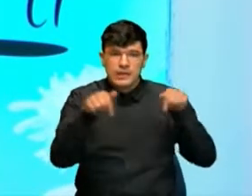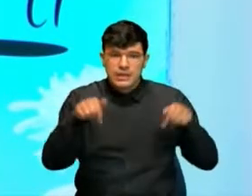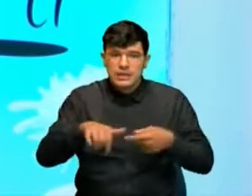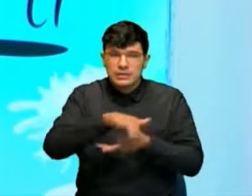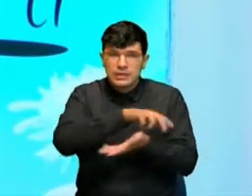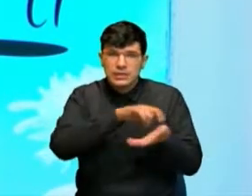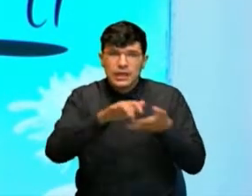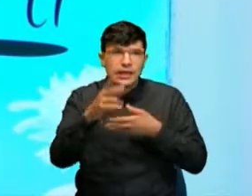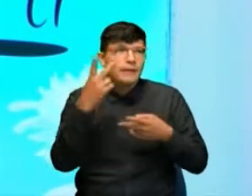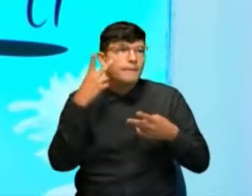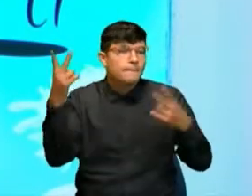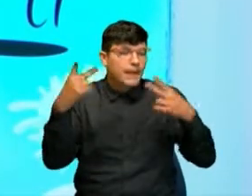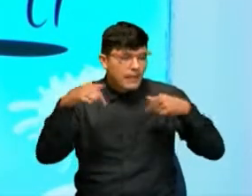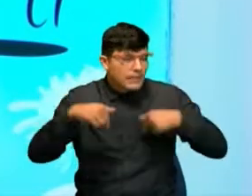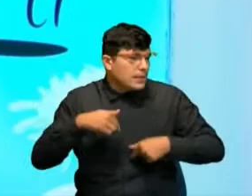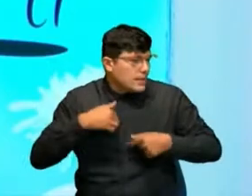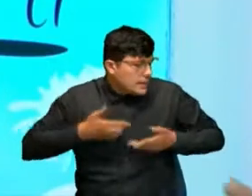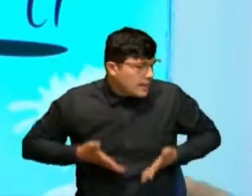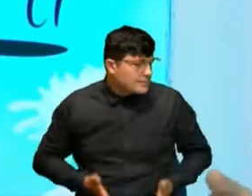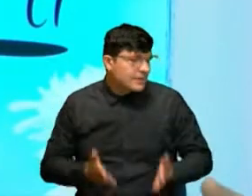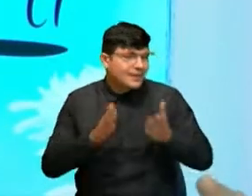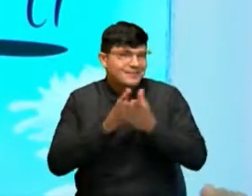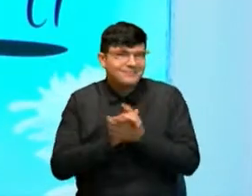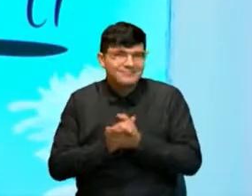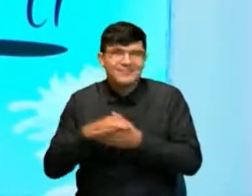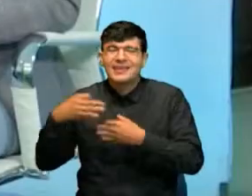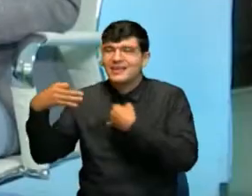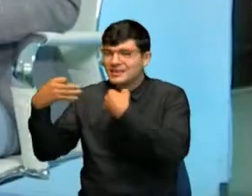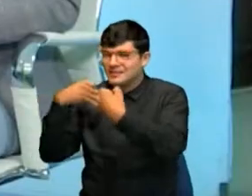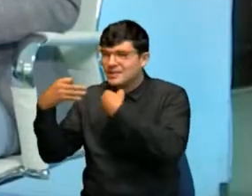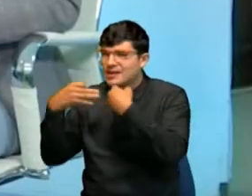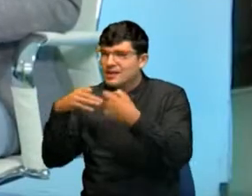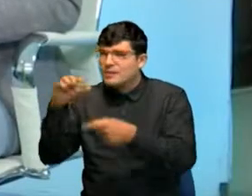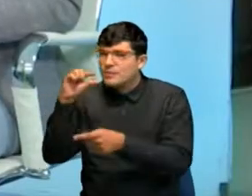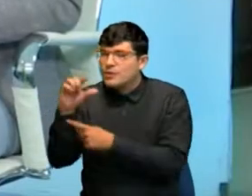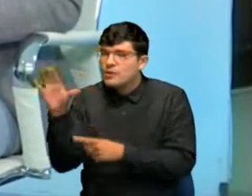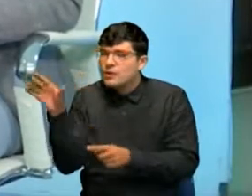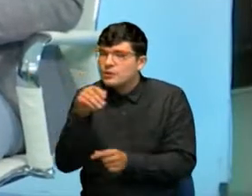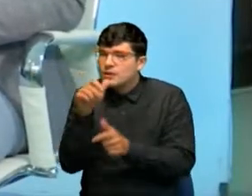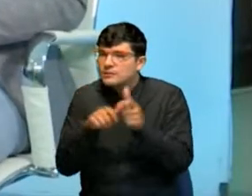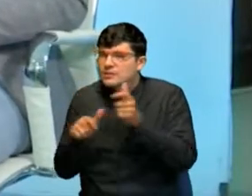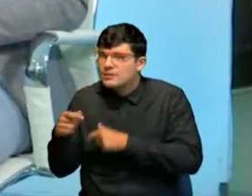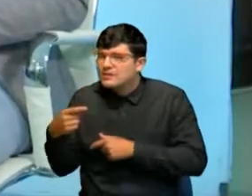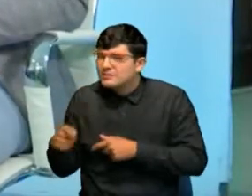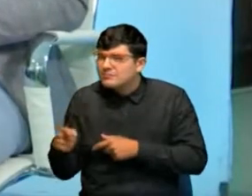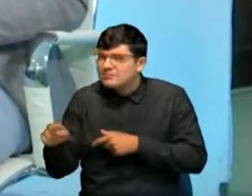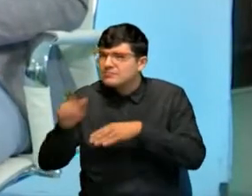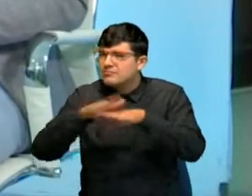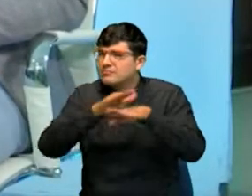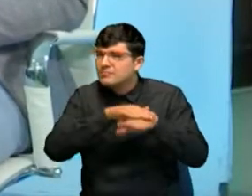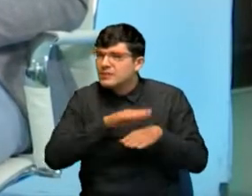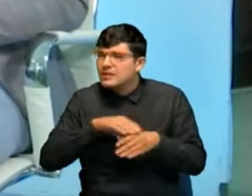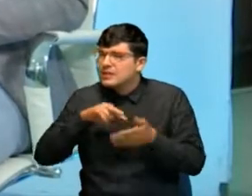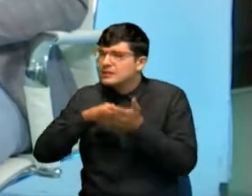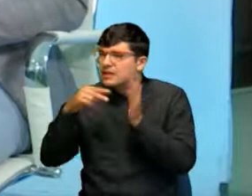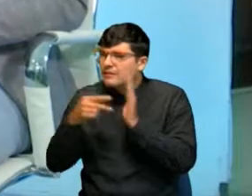que me vio nacer. Muy bien, bueno, expliquémosle un poco a nuestros televidentes en qué consiste ese llamado Plan TIC